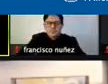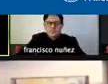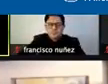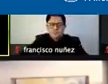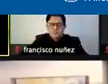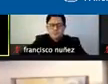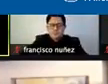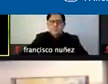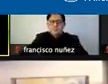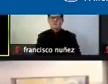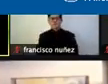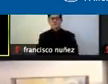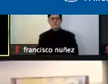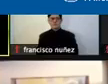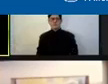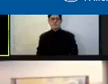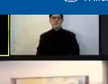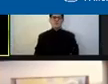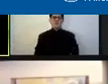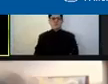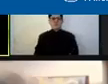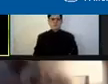con hidrocarburos.